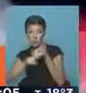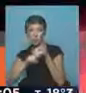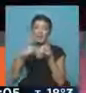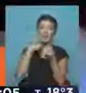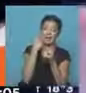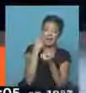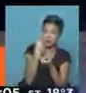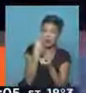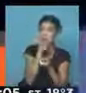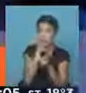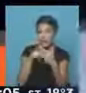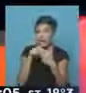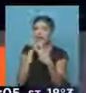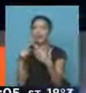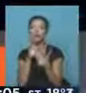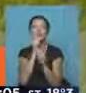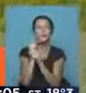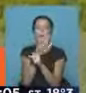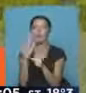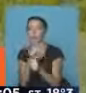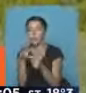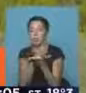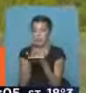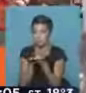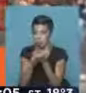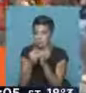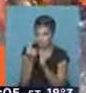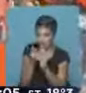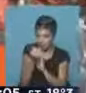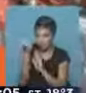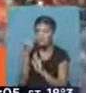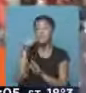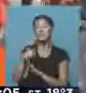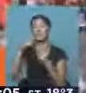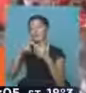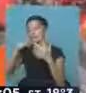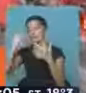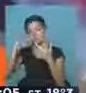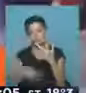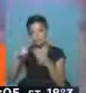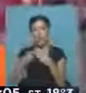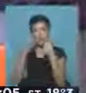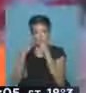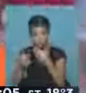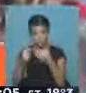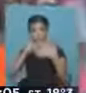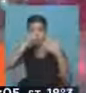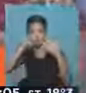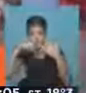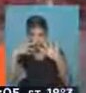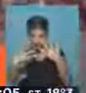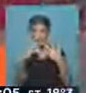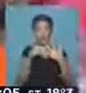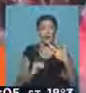sus dos hijas contratadas en empleos ficticios, fue reemplazado en el tercer lugar de las preferencias del electorado por Jean-Luc